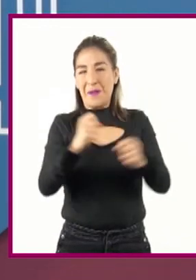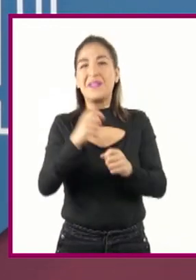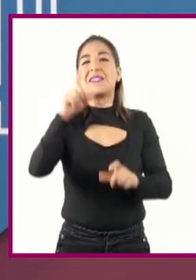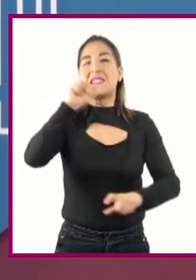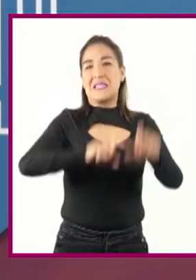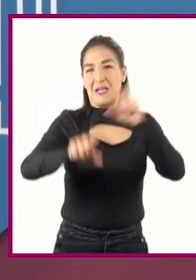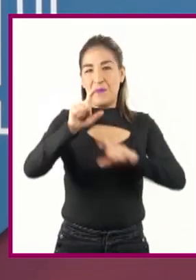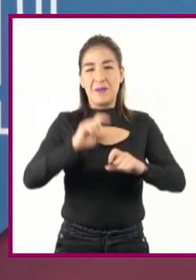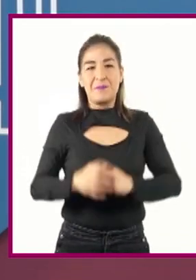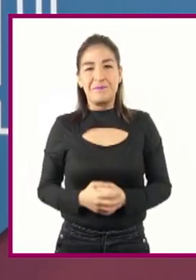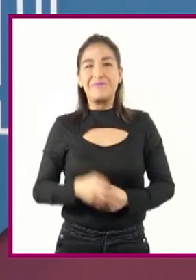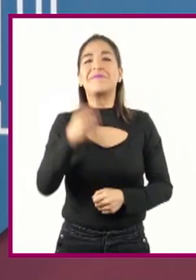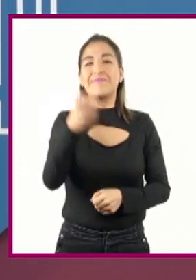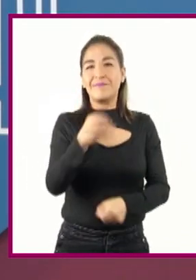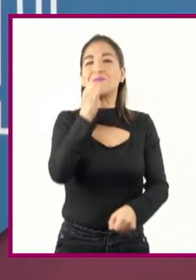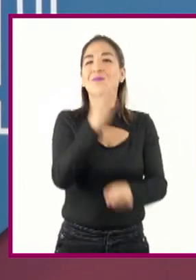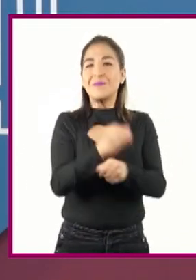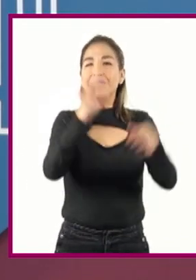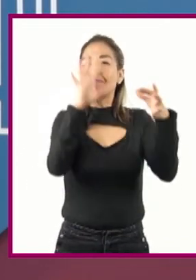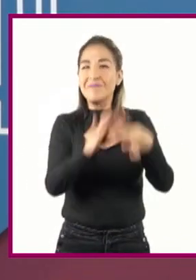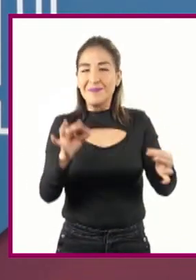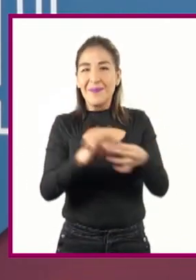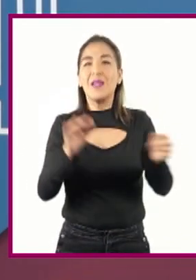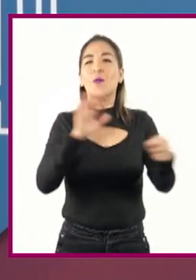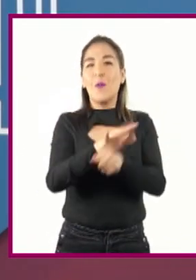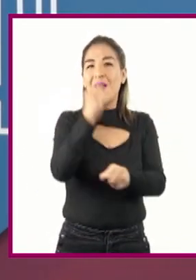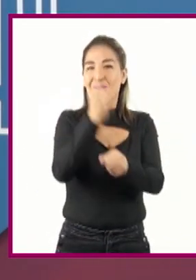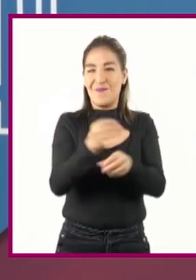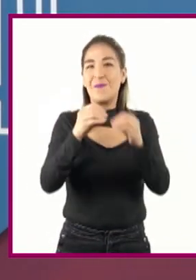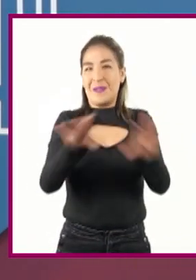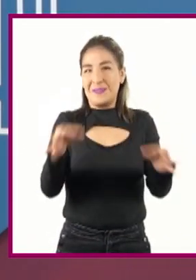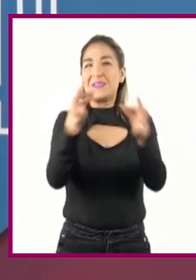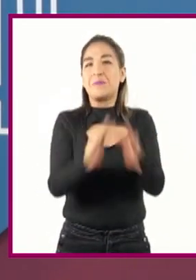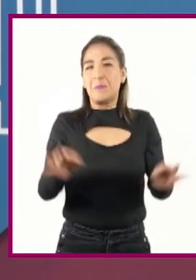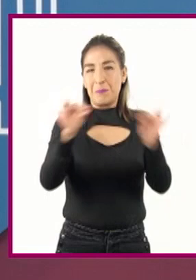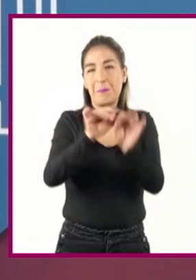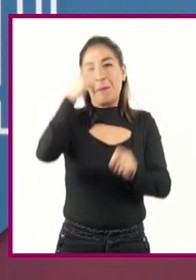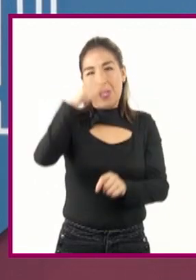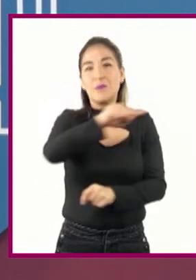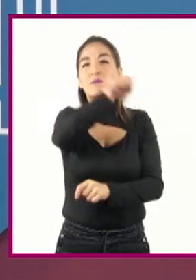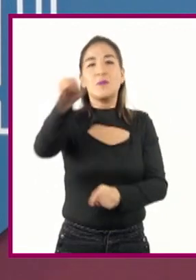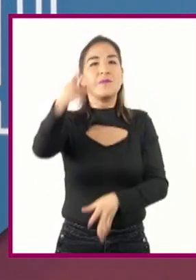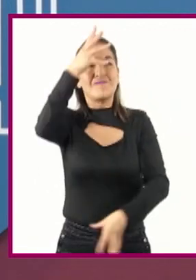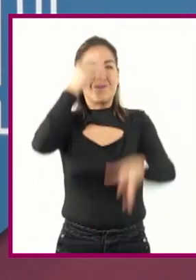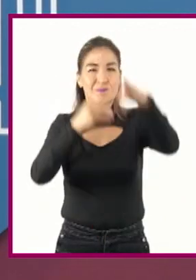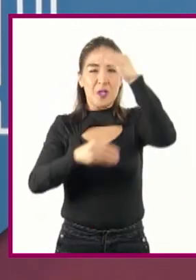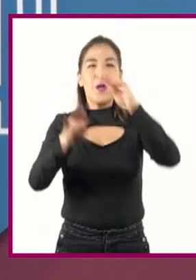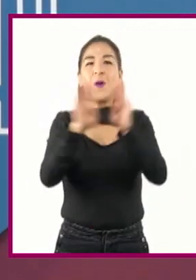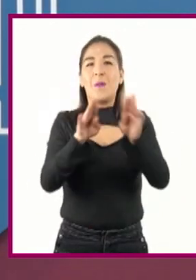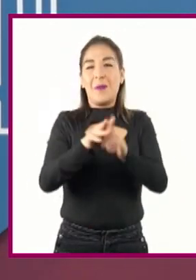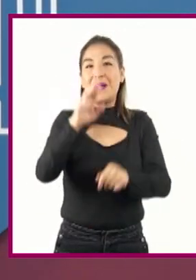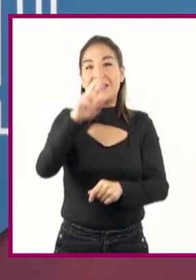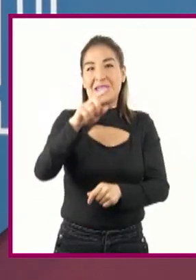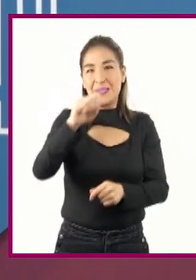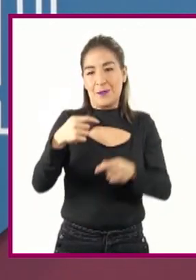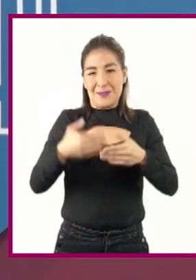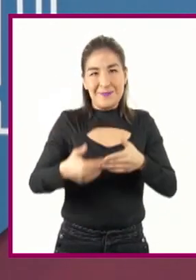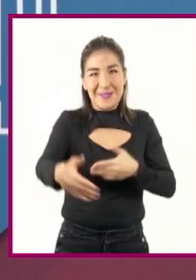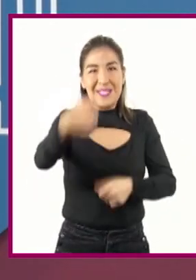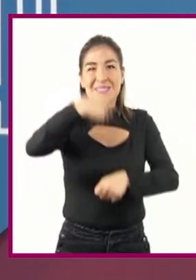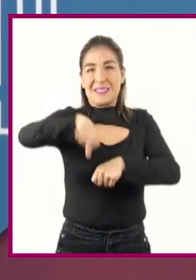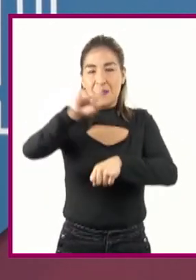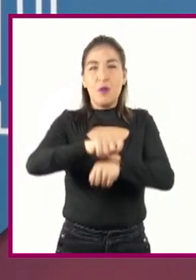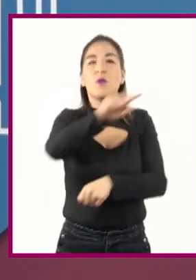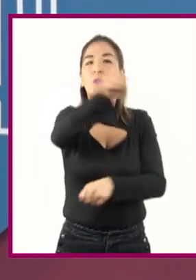es. Hemos recopilado algunos datos importantes para la construcción de nuestro reto de la semana, que es